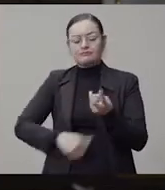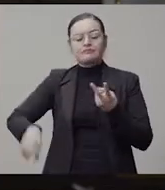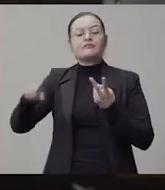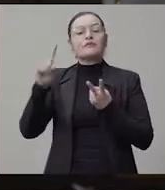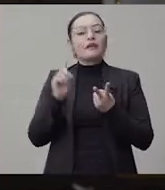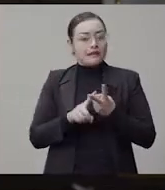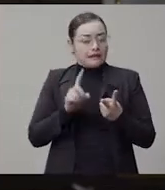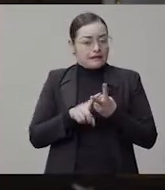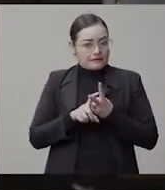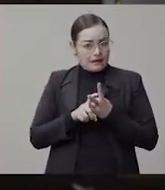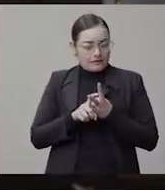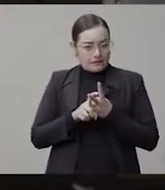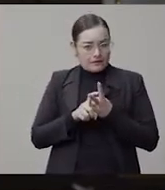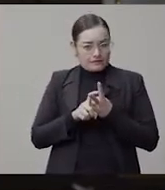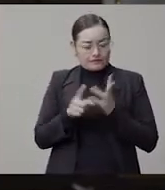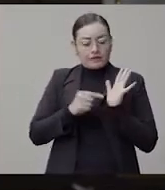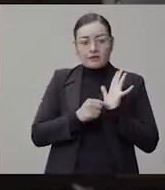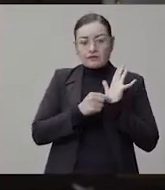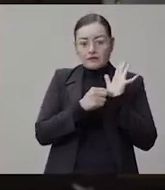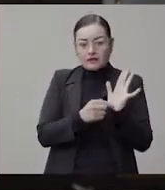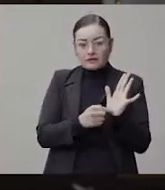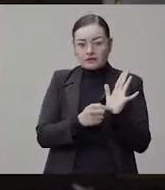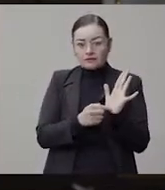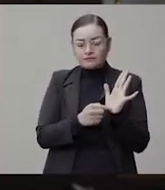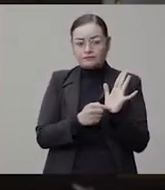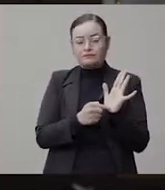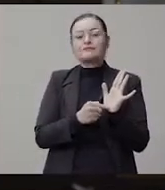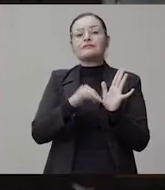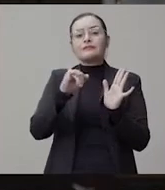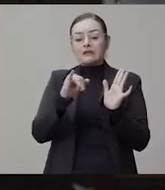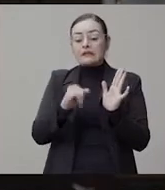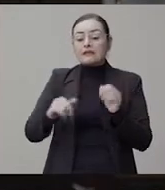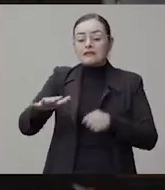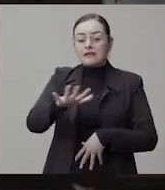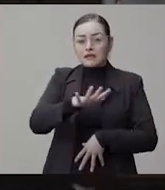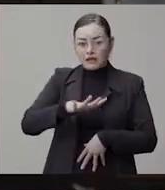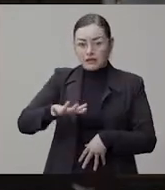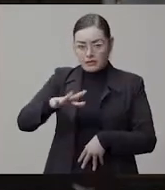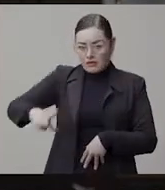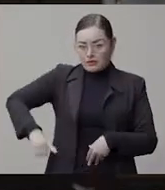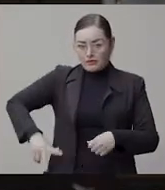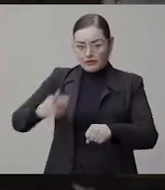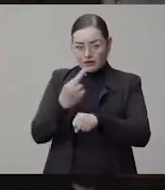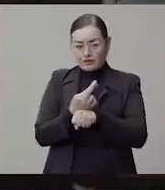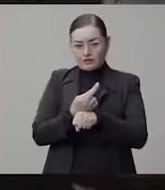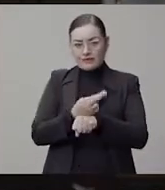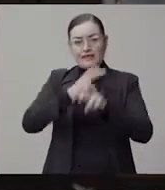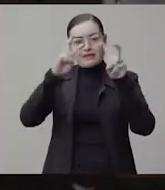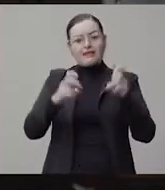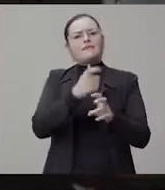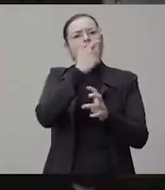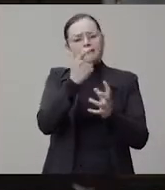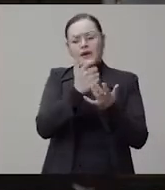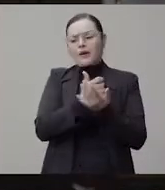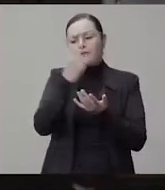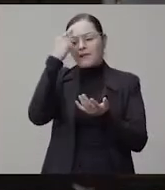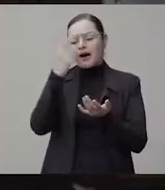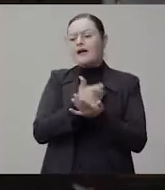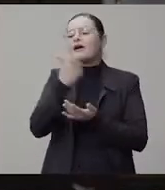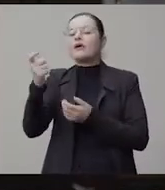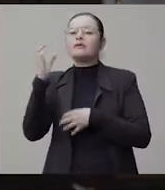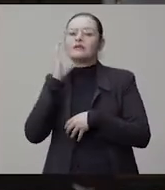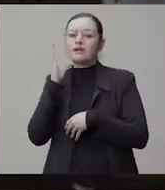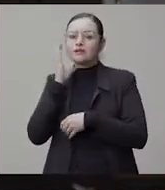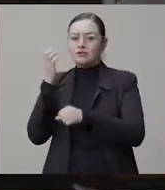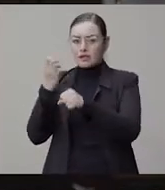segundo se demostró también que el poder ejecutivo cumplió con la transferencia de recursos públicos al